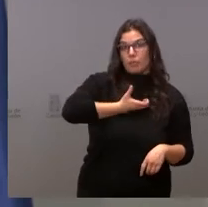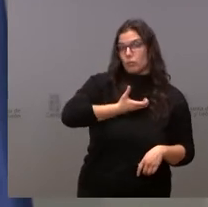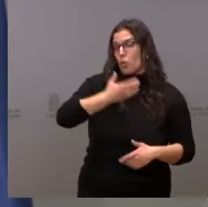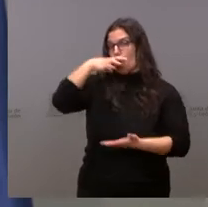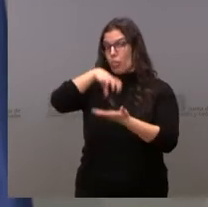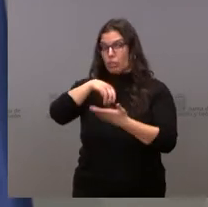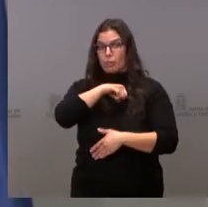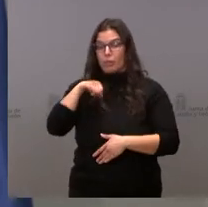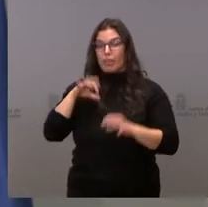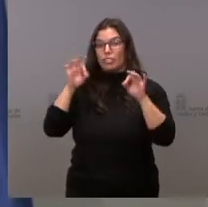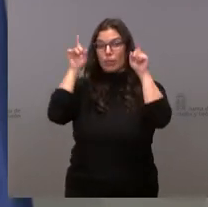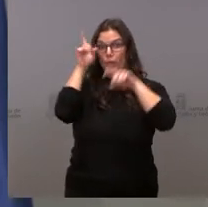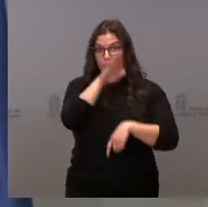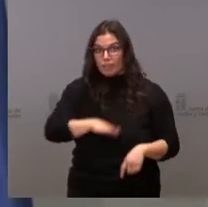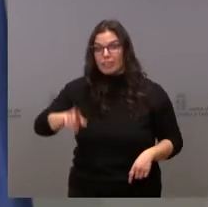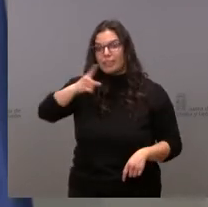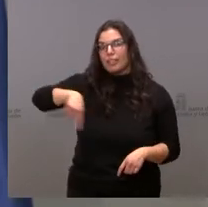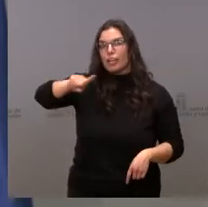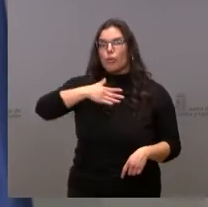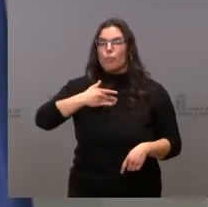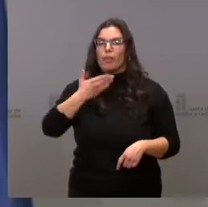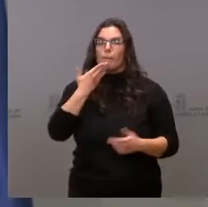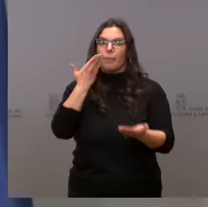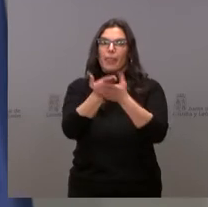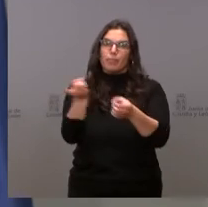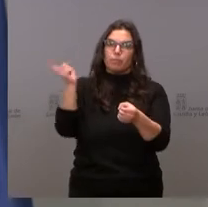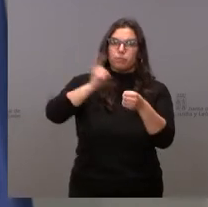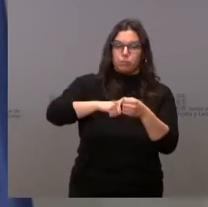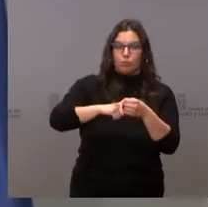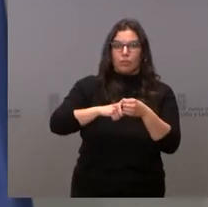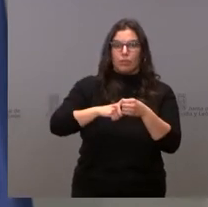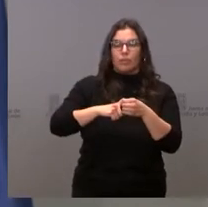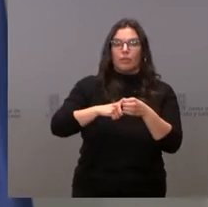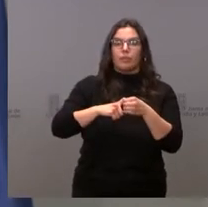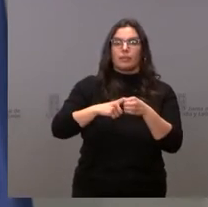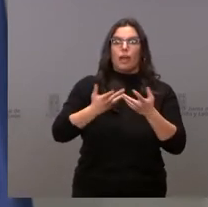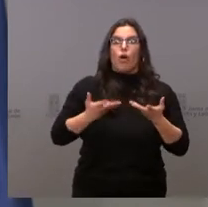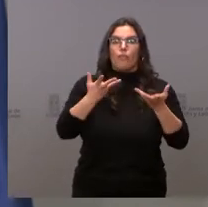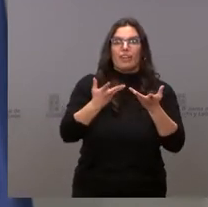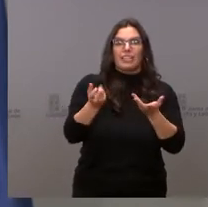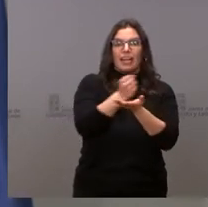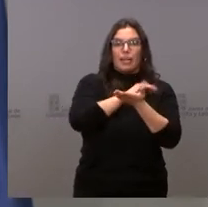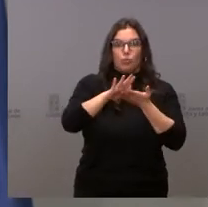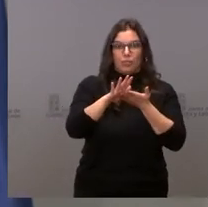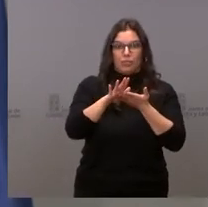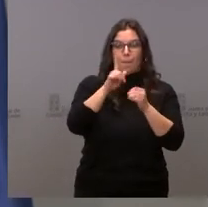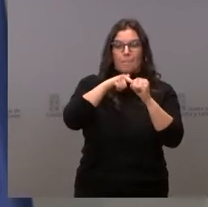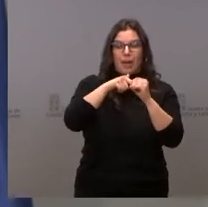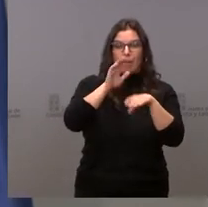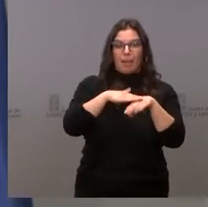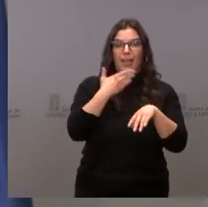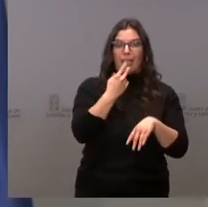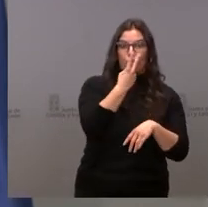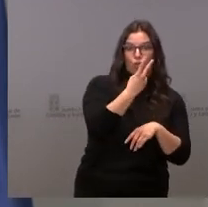educación infantil puedan solicitar adherirse a la oferta gratuita de plazas educativas de dos a tres años